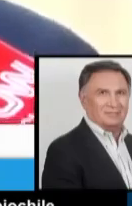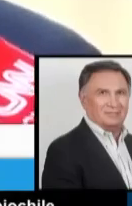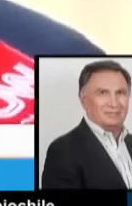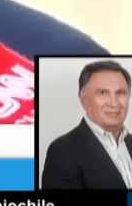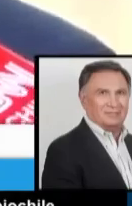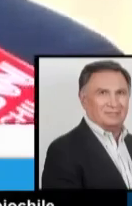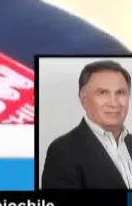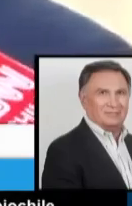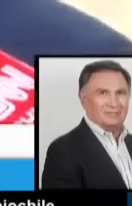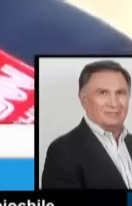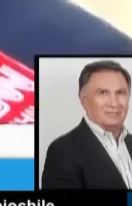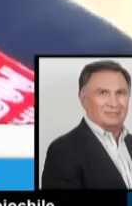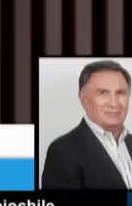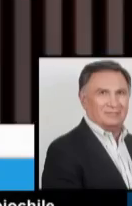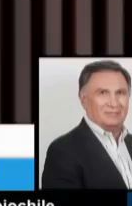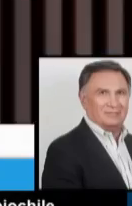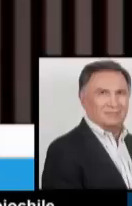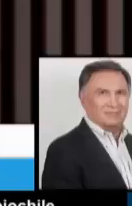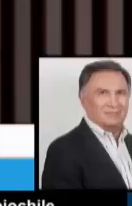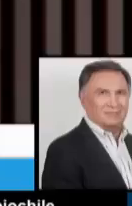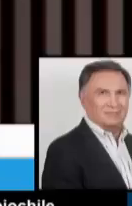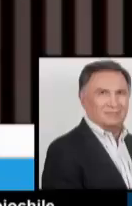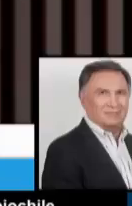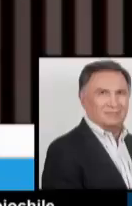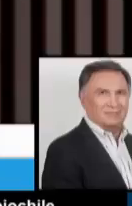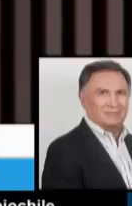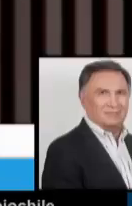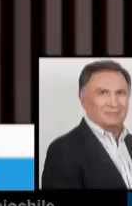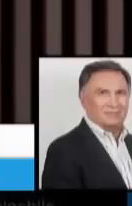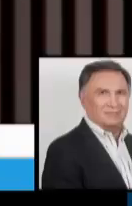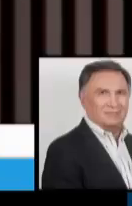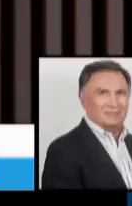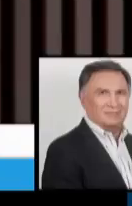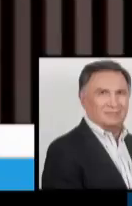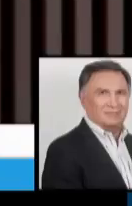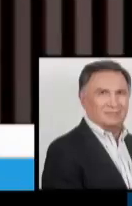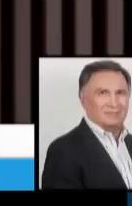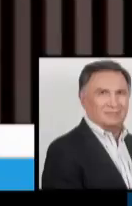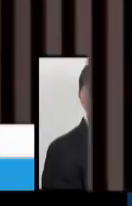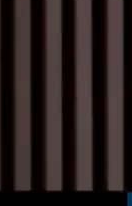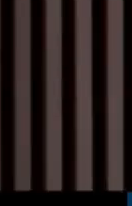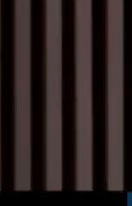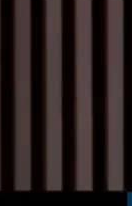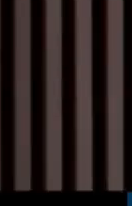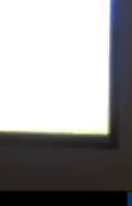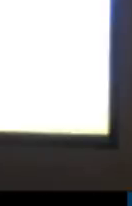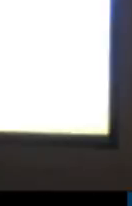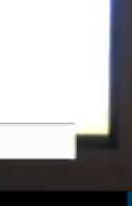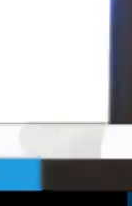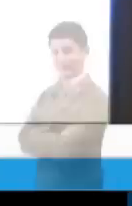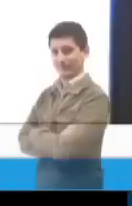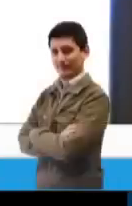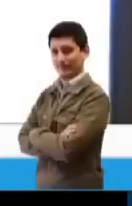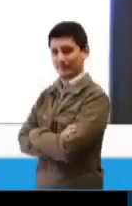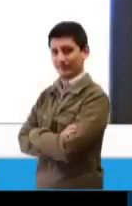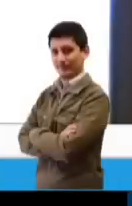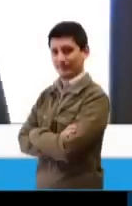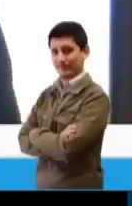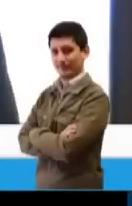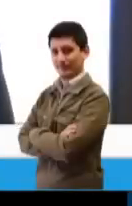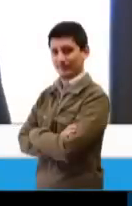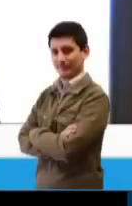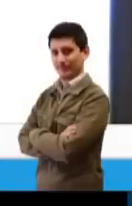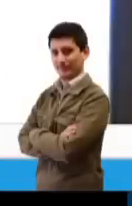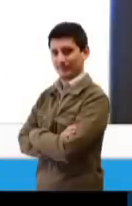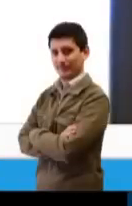inmediata para ocultar algo que este gobierno no quiere que se sepa. Más en lo político, el PPD, partido que